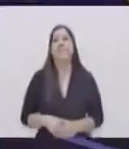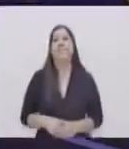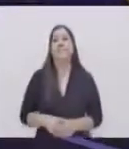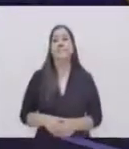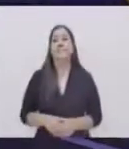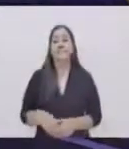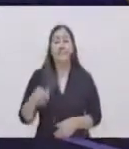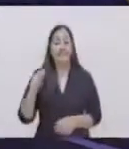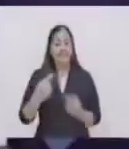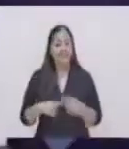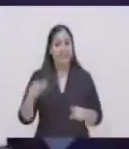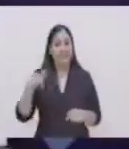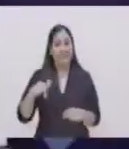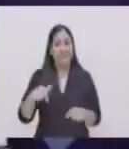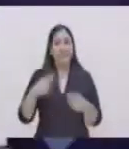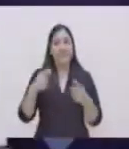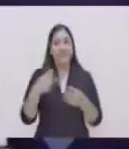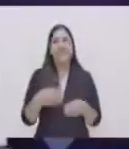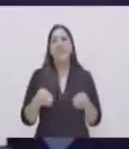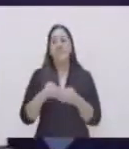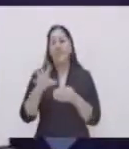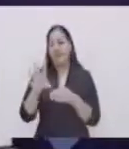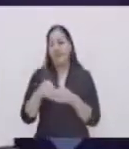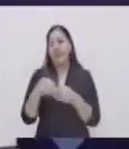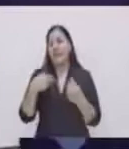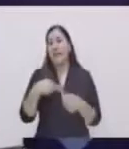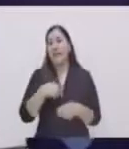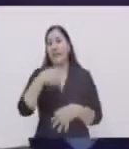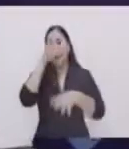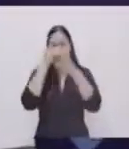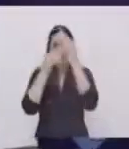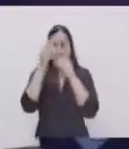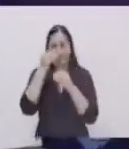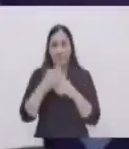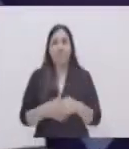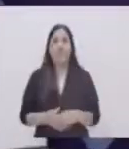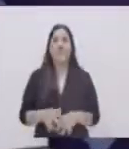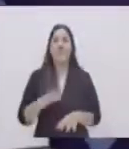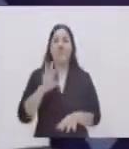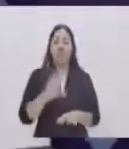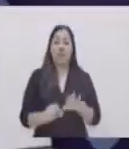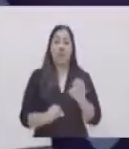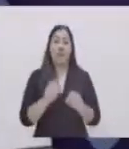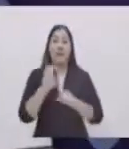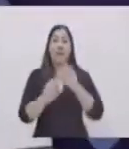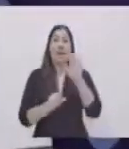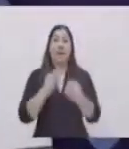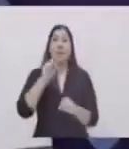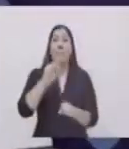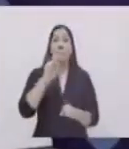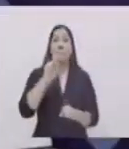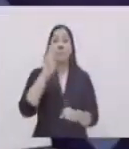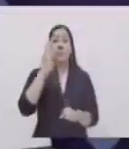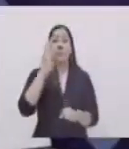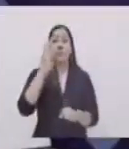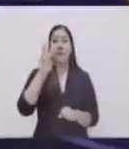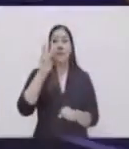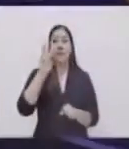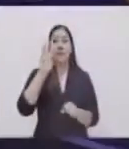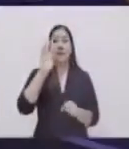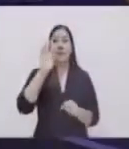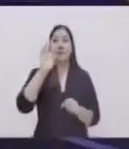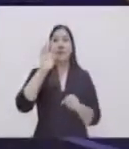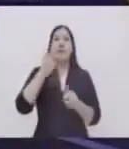bájala después. Pero a esto le vamos a agregar lo que habíamos aprendido. Entonces decimos acá. Sube la